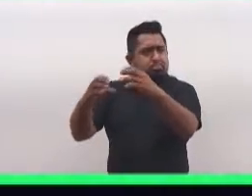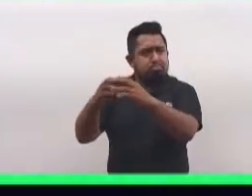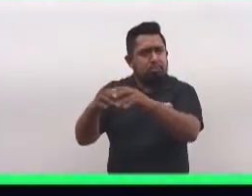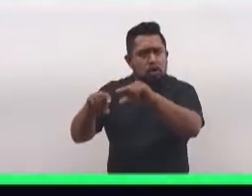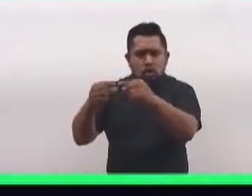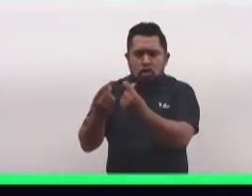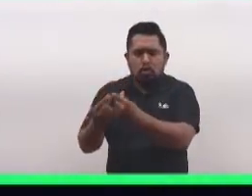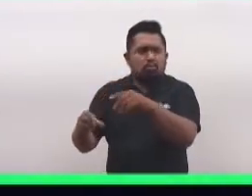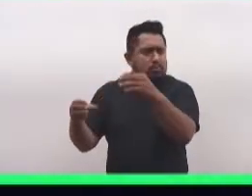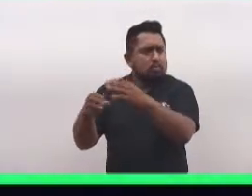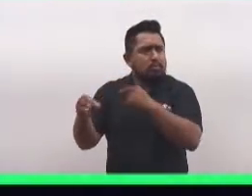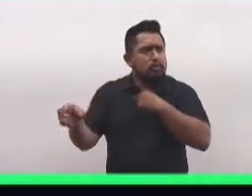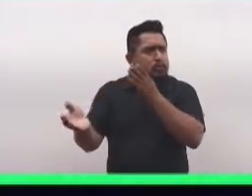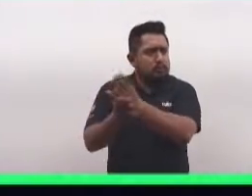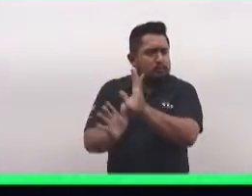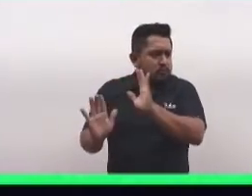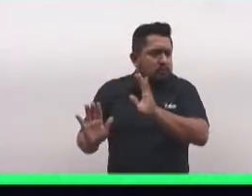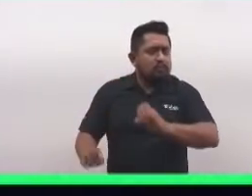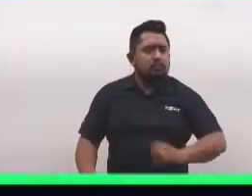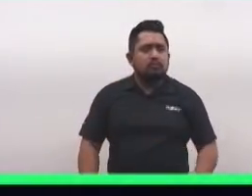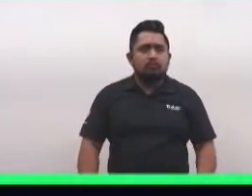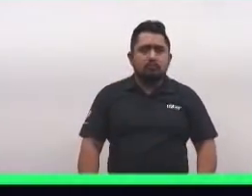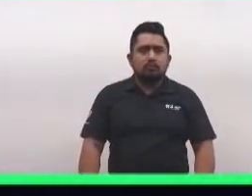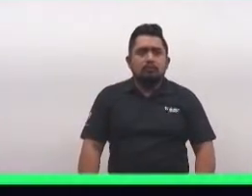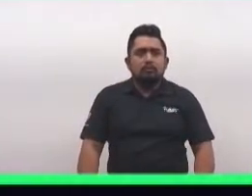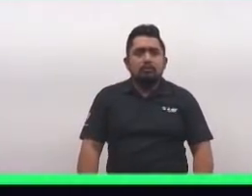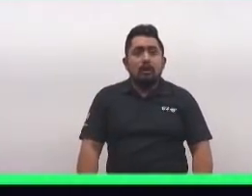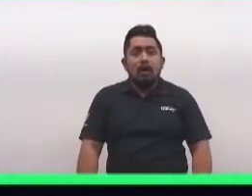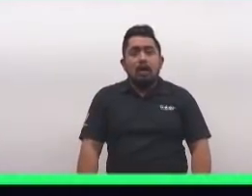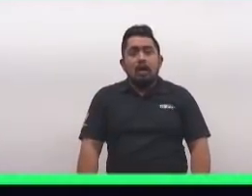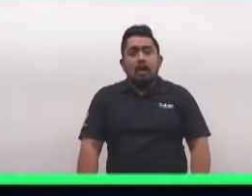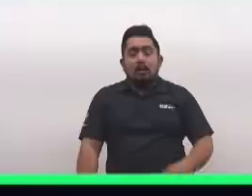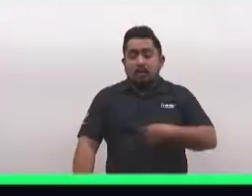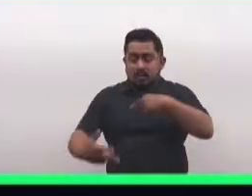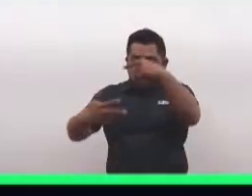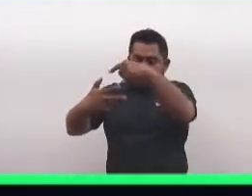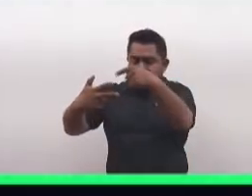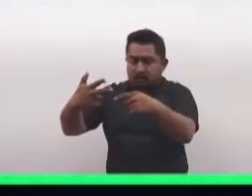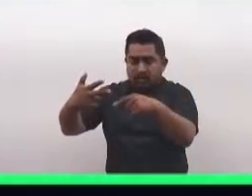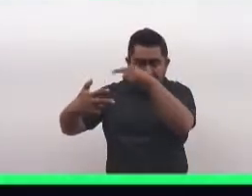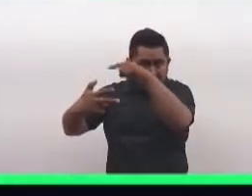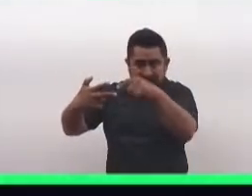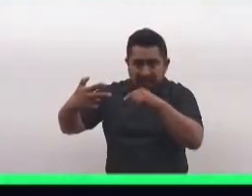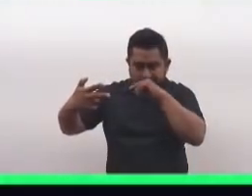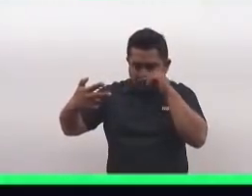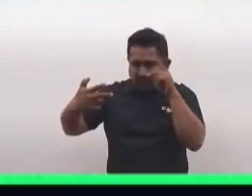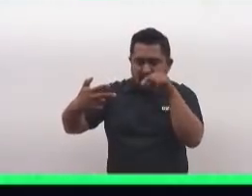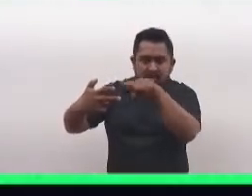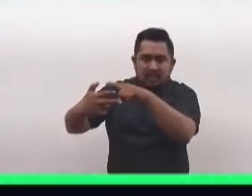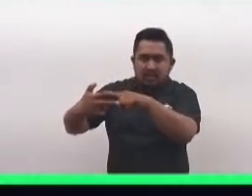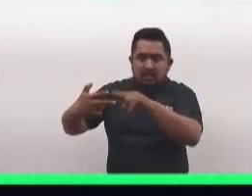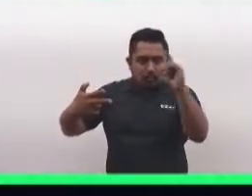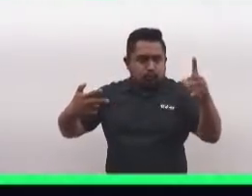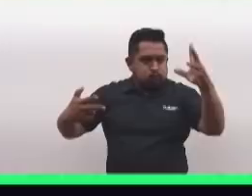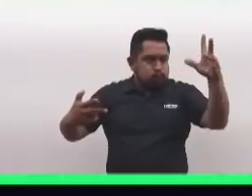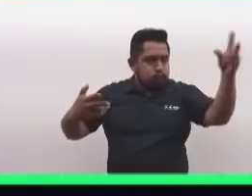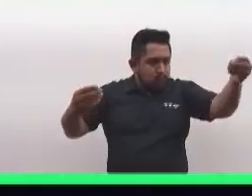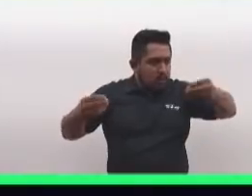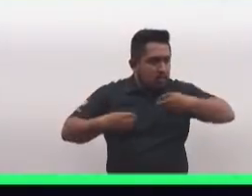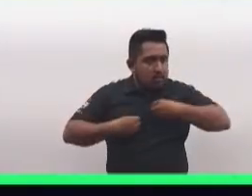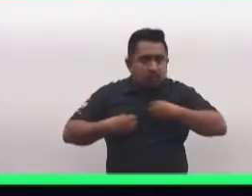pertenezco a una comunidad pero ninguna de las tres cosas que he mencionado podrá hacer lo que cristo puede